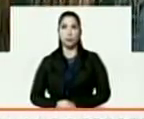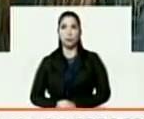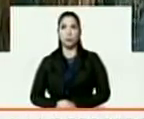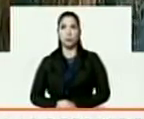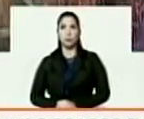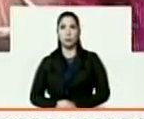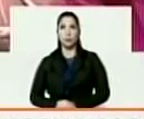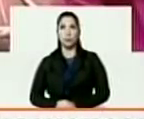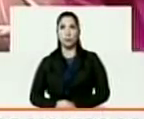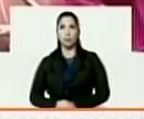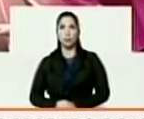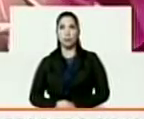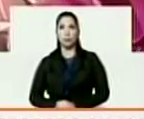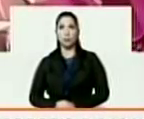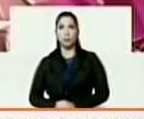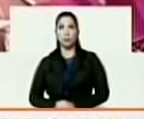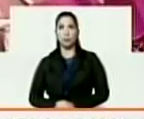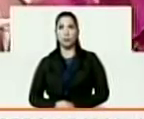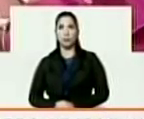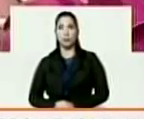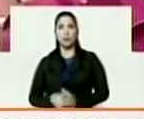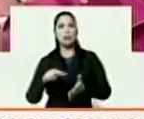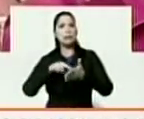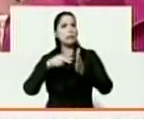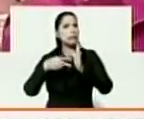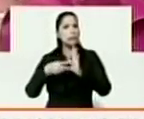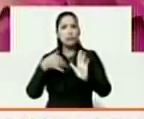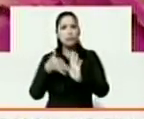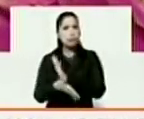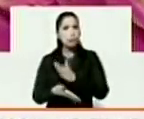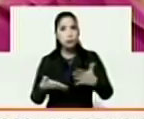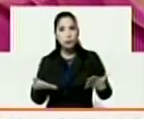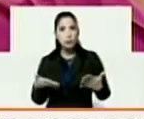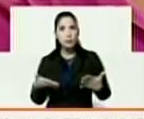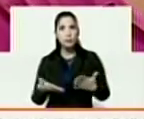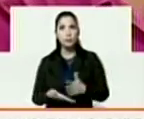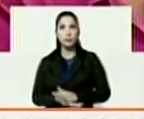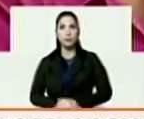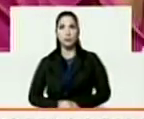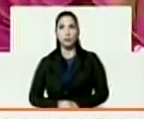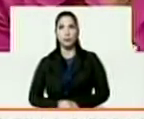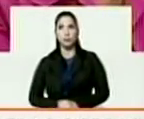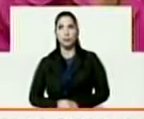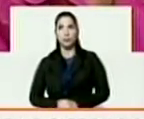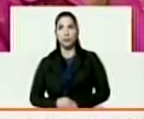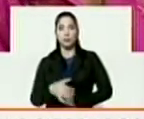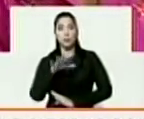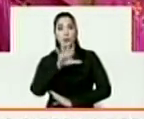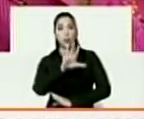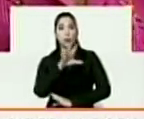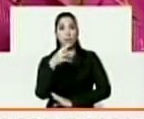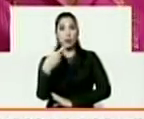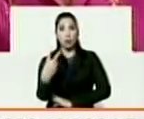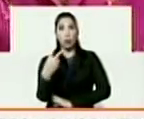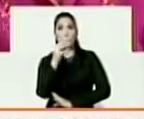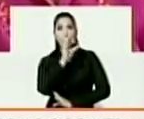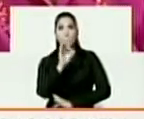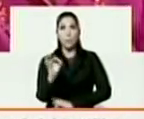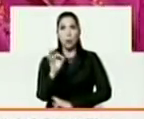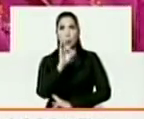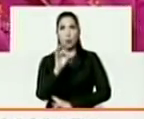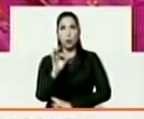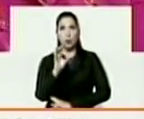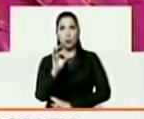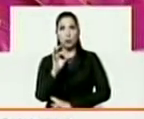electores y electoras eso es eso es el 52 en este momento el 52